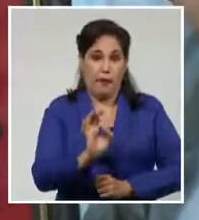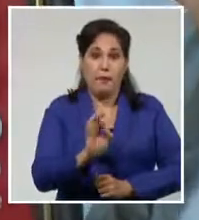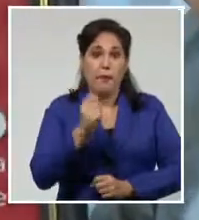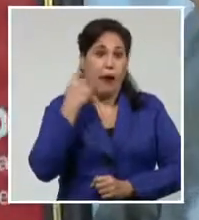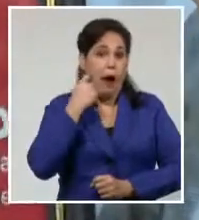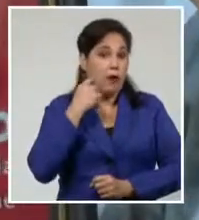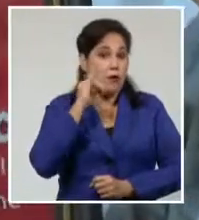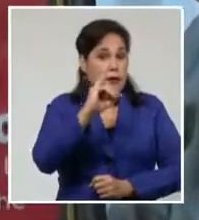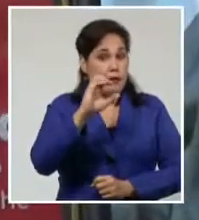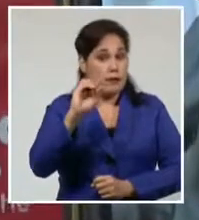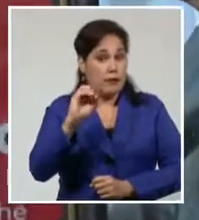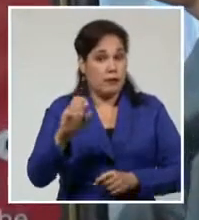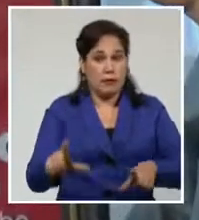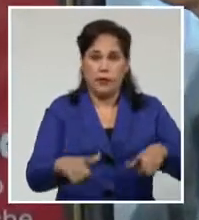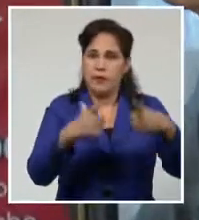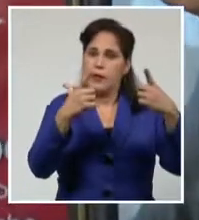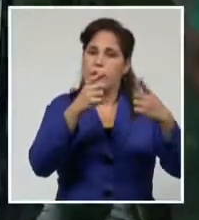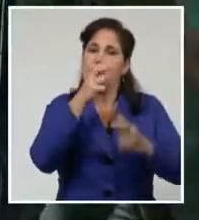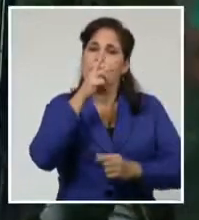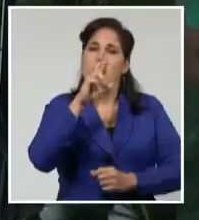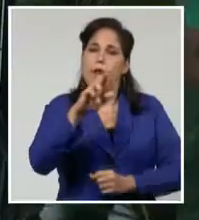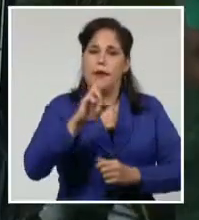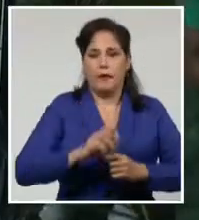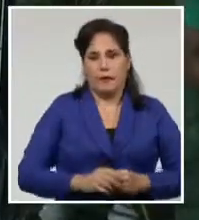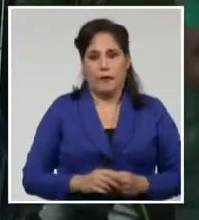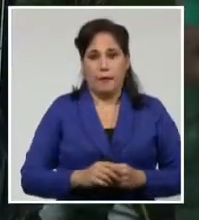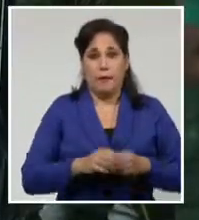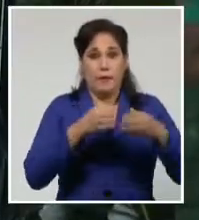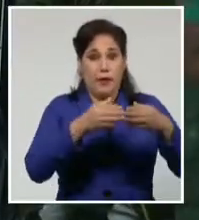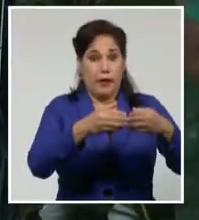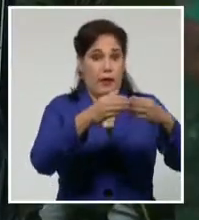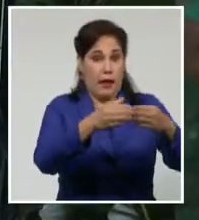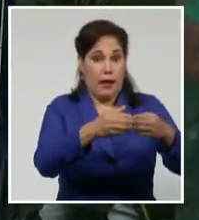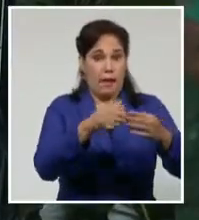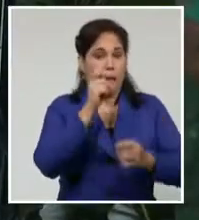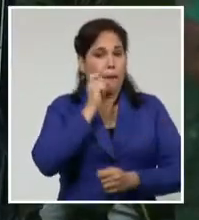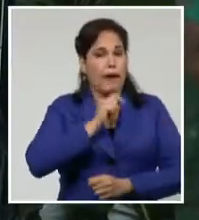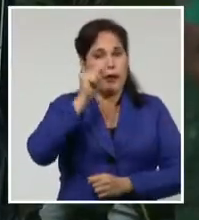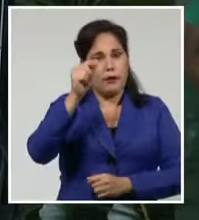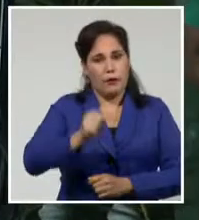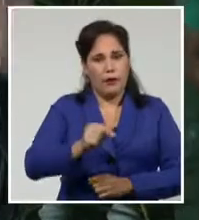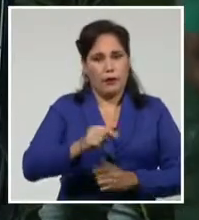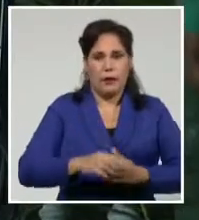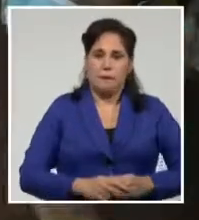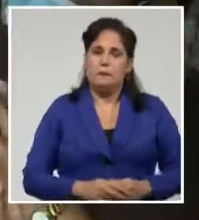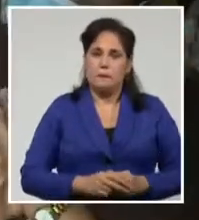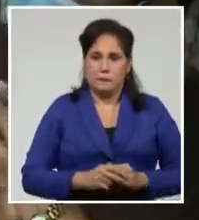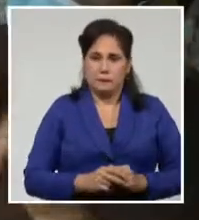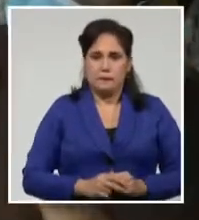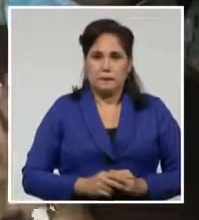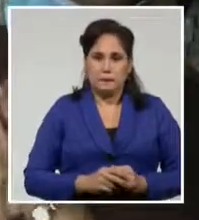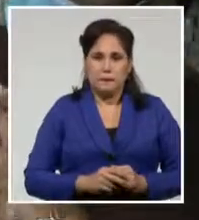del 60 aniversario de los CDR. En Granma, Darelia Díaz Borrero, Sistema Informativo de la Televisión Cubana.